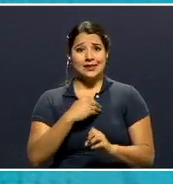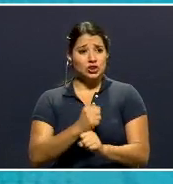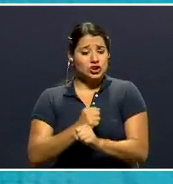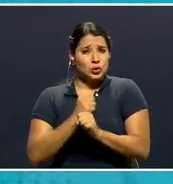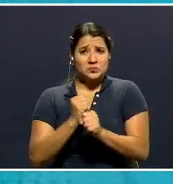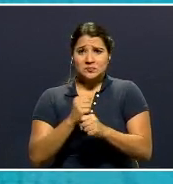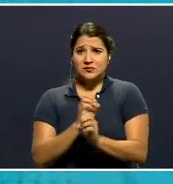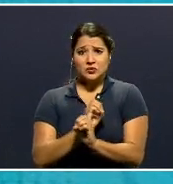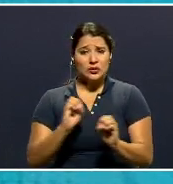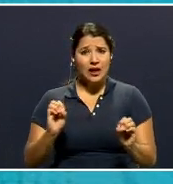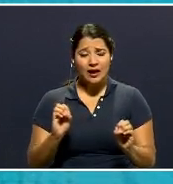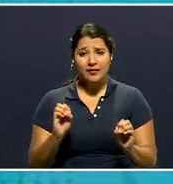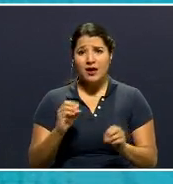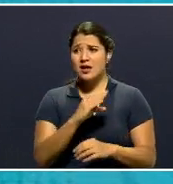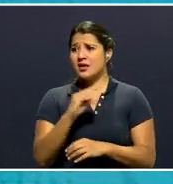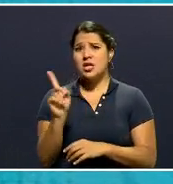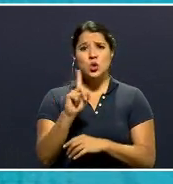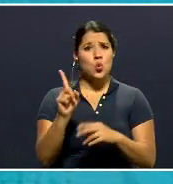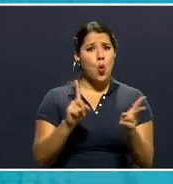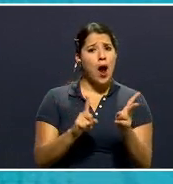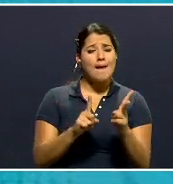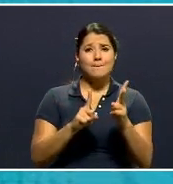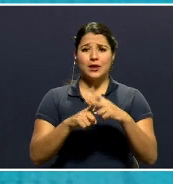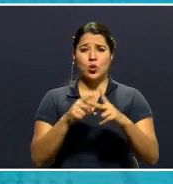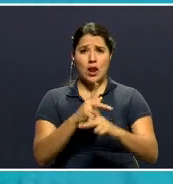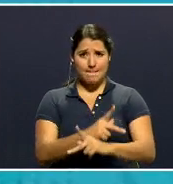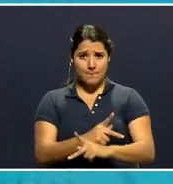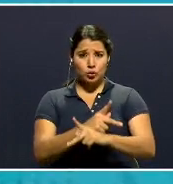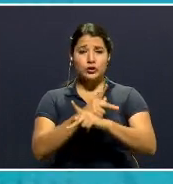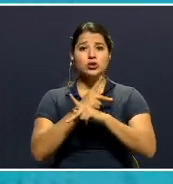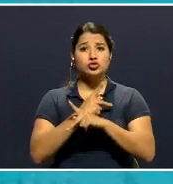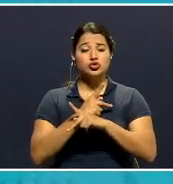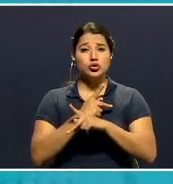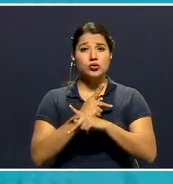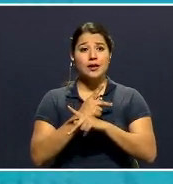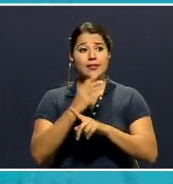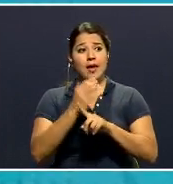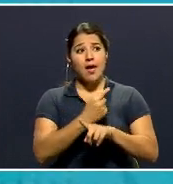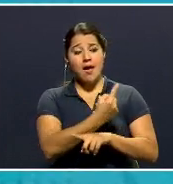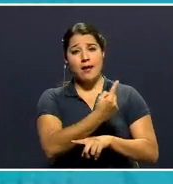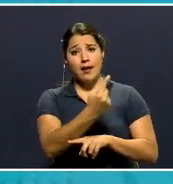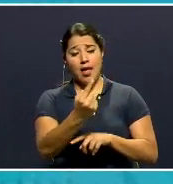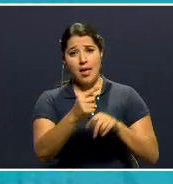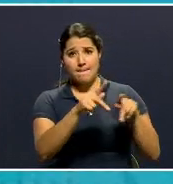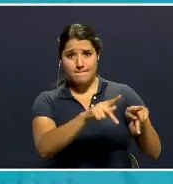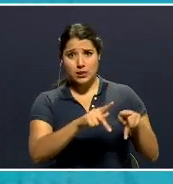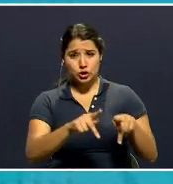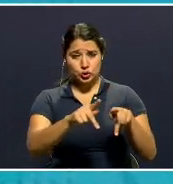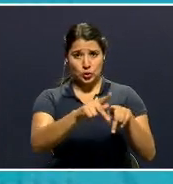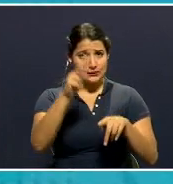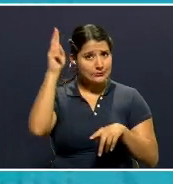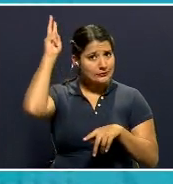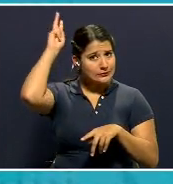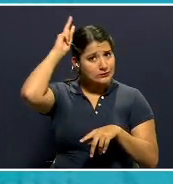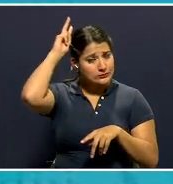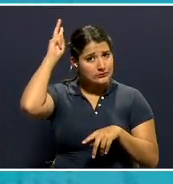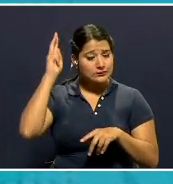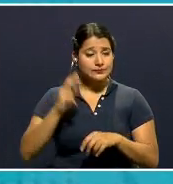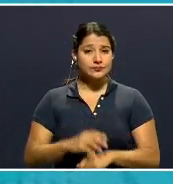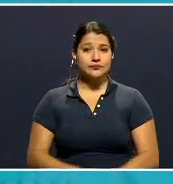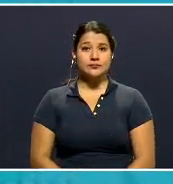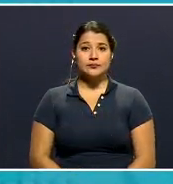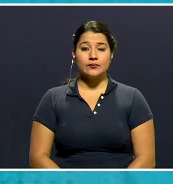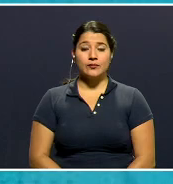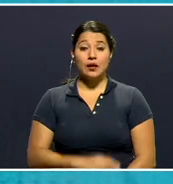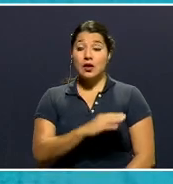Seguridad, la no aplicación de las medidas cautelares que resguardan la integridad física de nuestros compañeros y compañeras